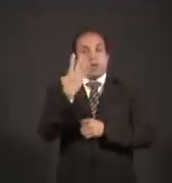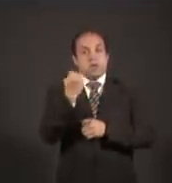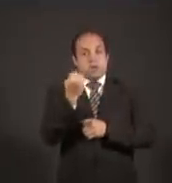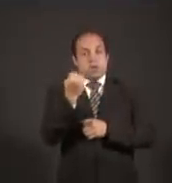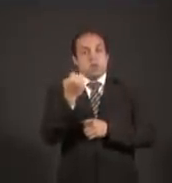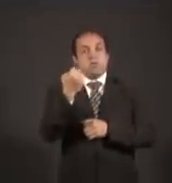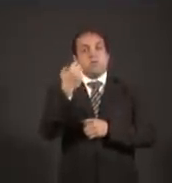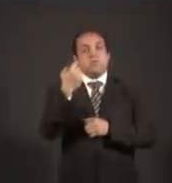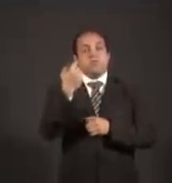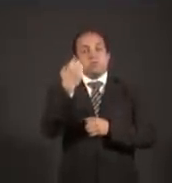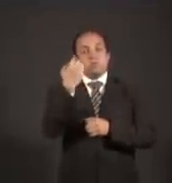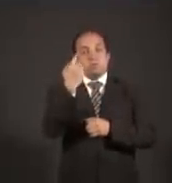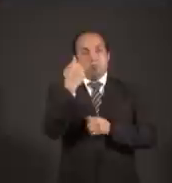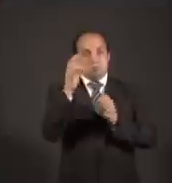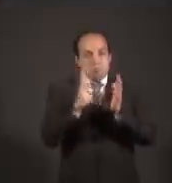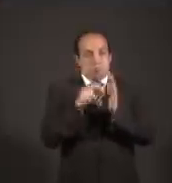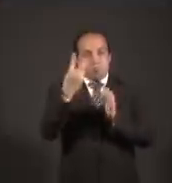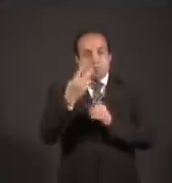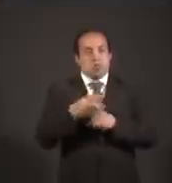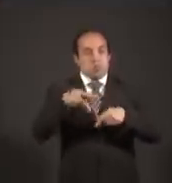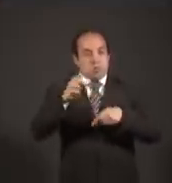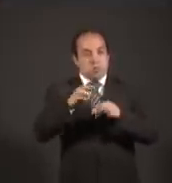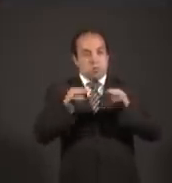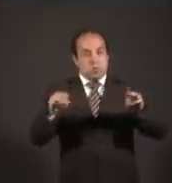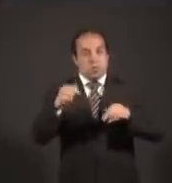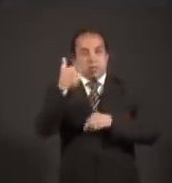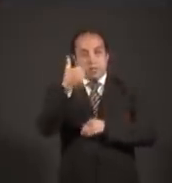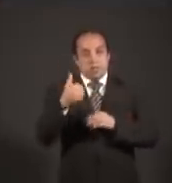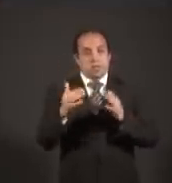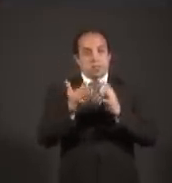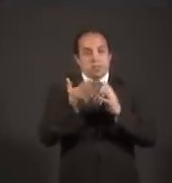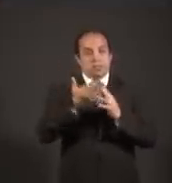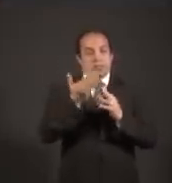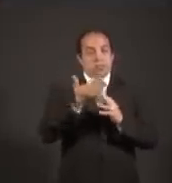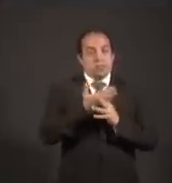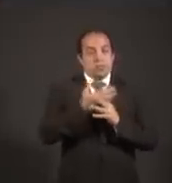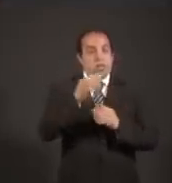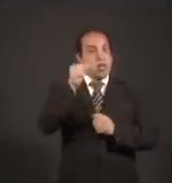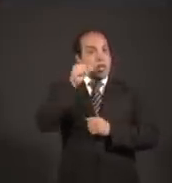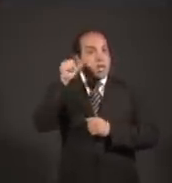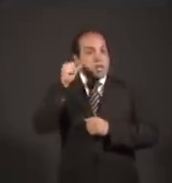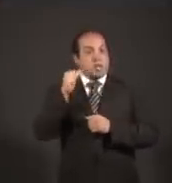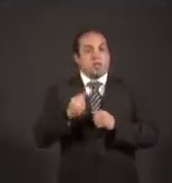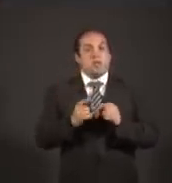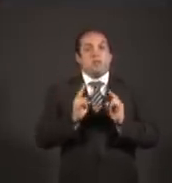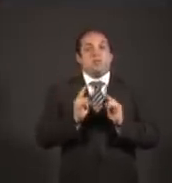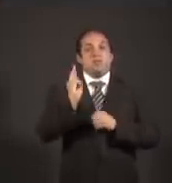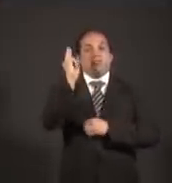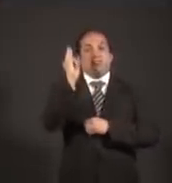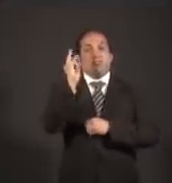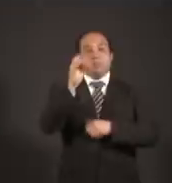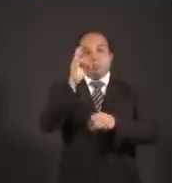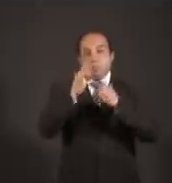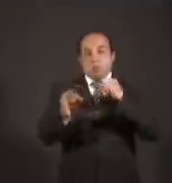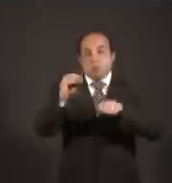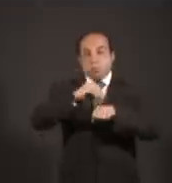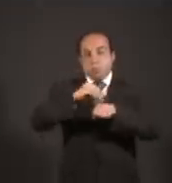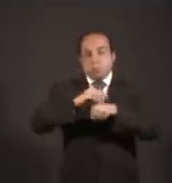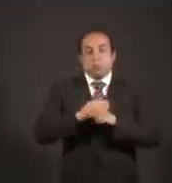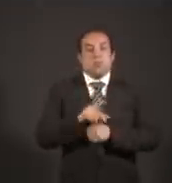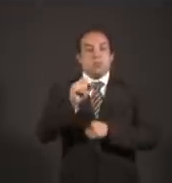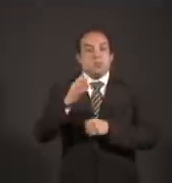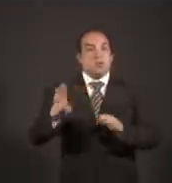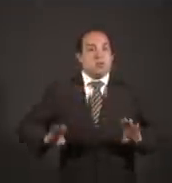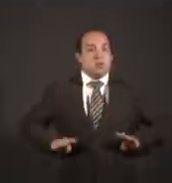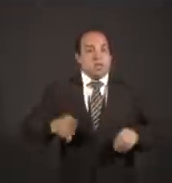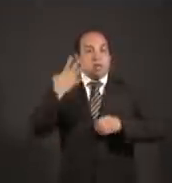6 estaciones, 62 torres, ayer se montó la última torre, y pues con las características de 10 personas por